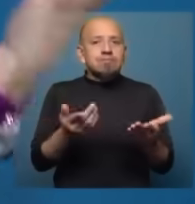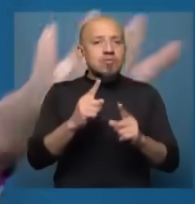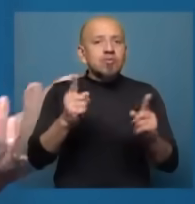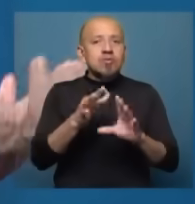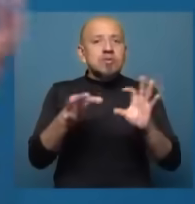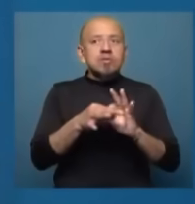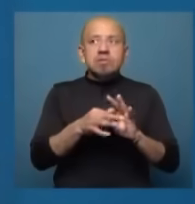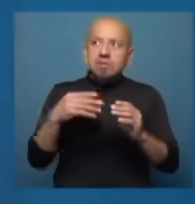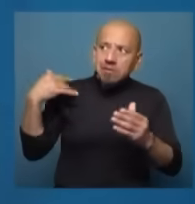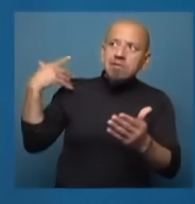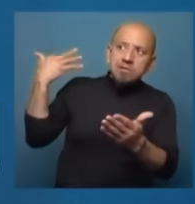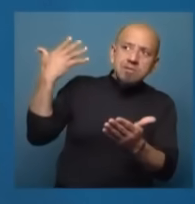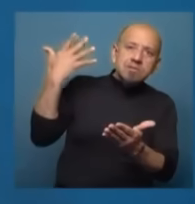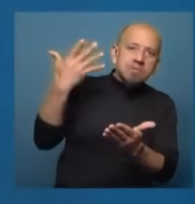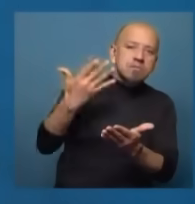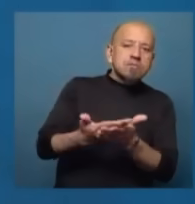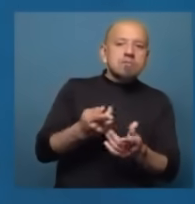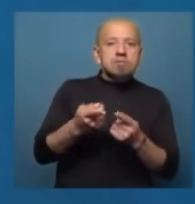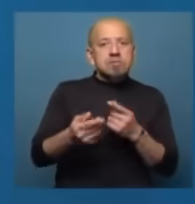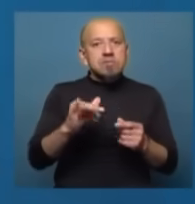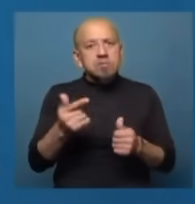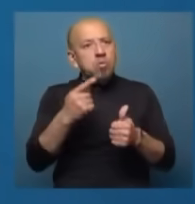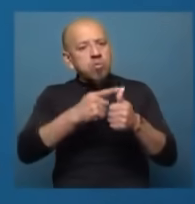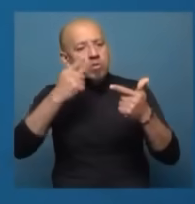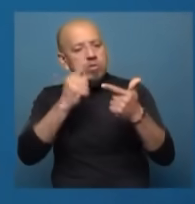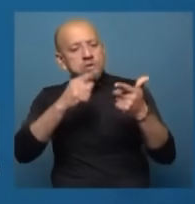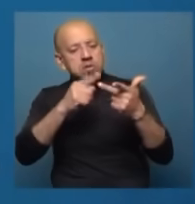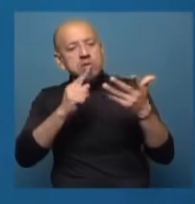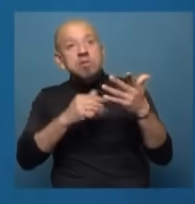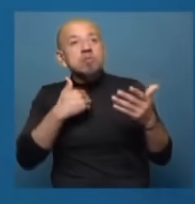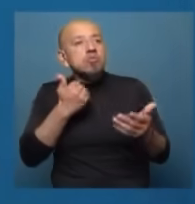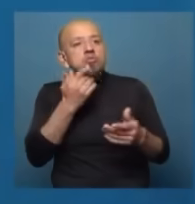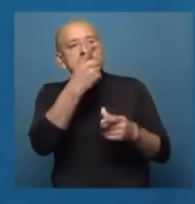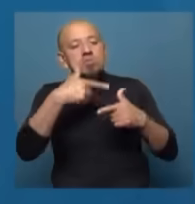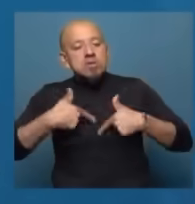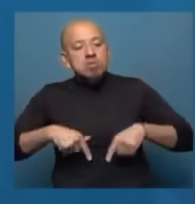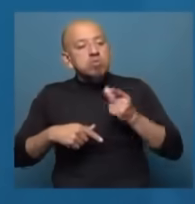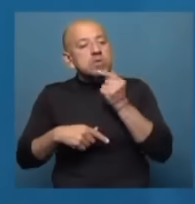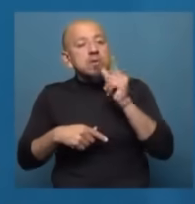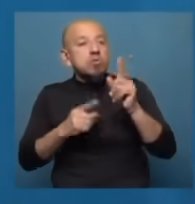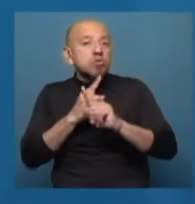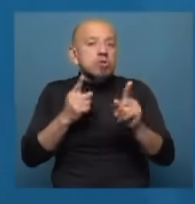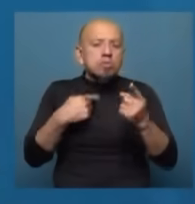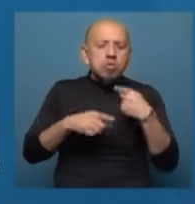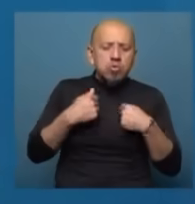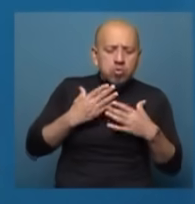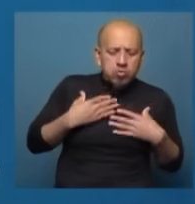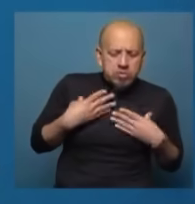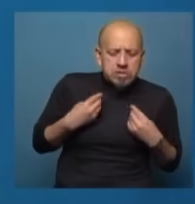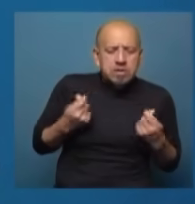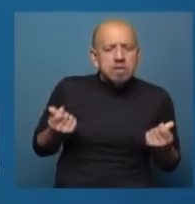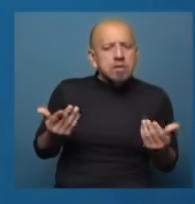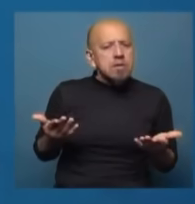no se ve el hostigamiento que tal vez no fue yo no estoy diciendo que fuera del Ministerio de interior hablo de de cómo te